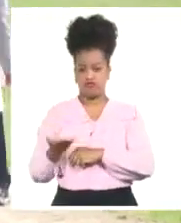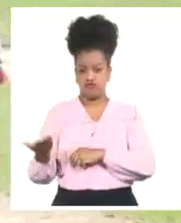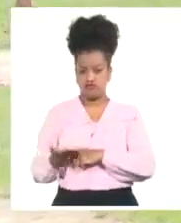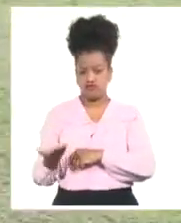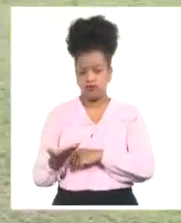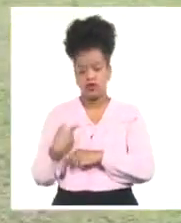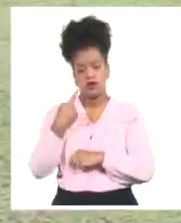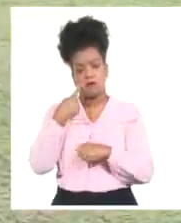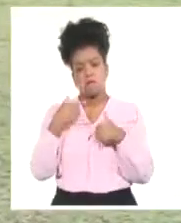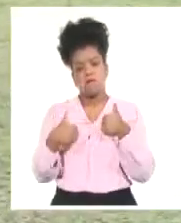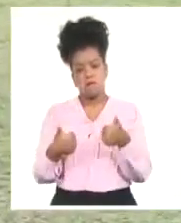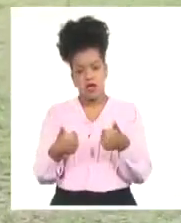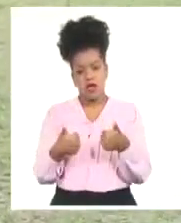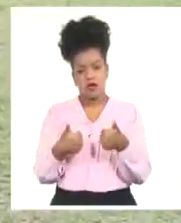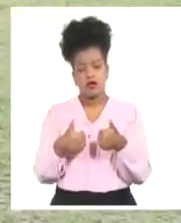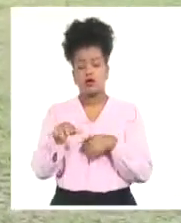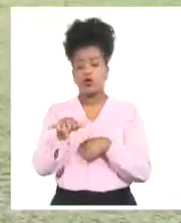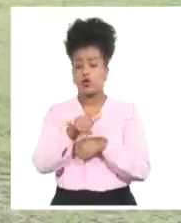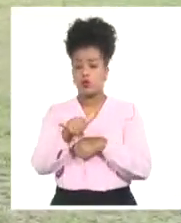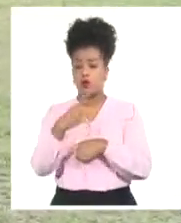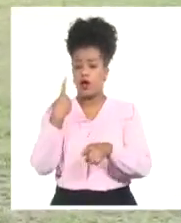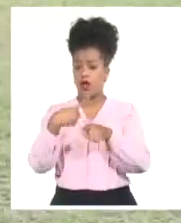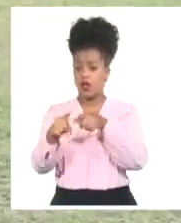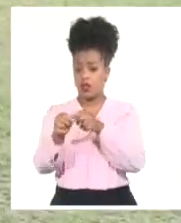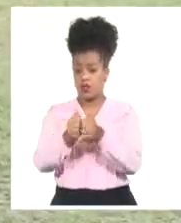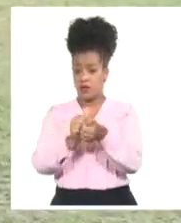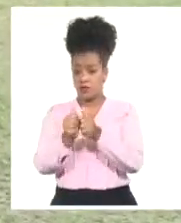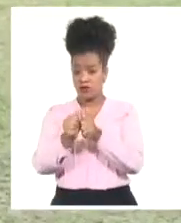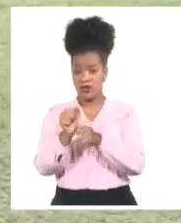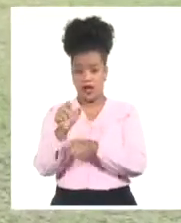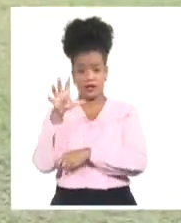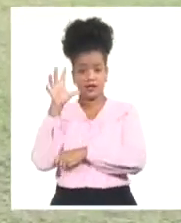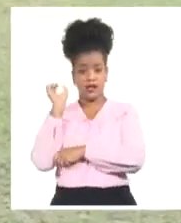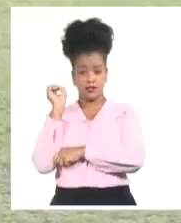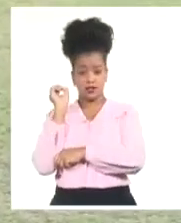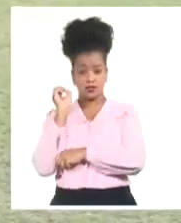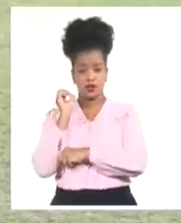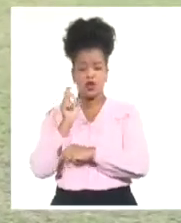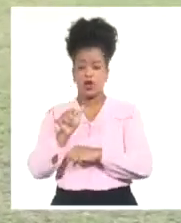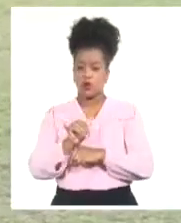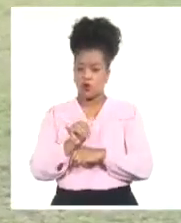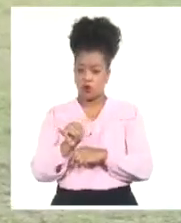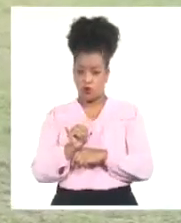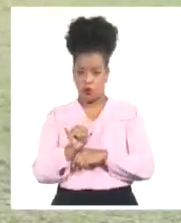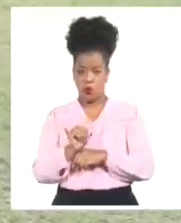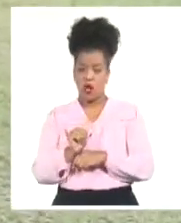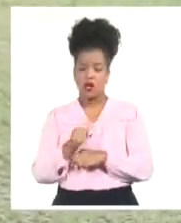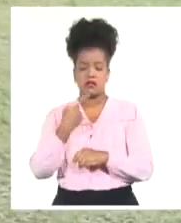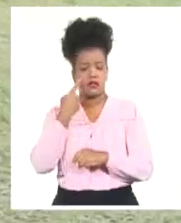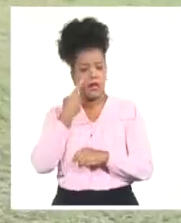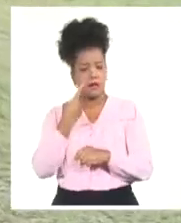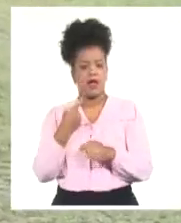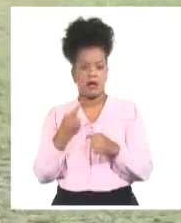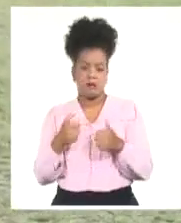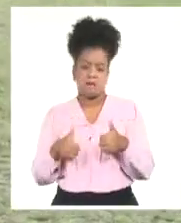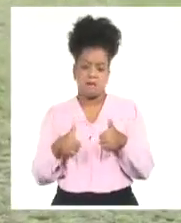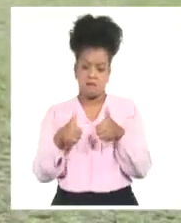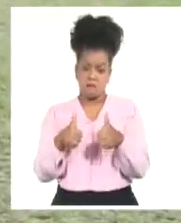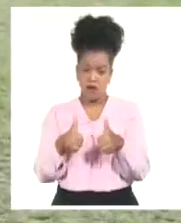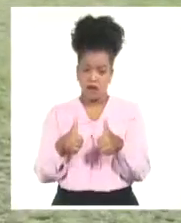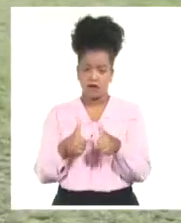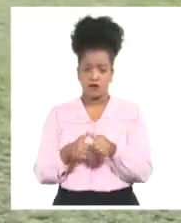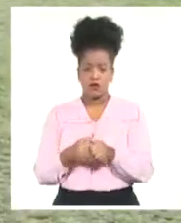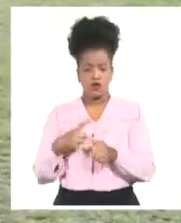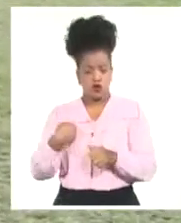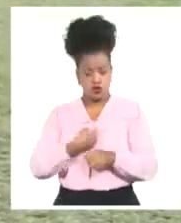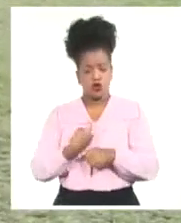soma, igualmente que los jugadores de cuadro y los receptores. Y menos potencial en los jardineros, pero bueno, nos